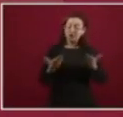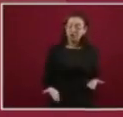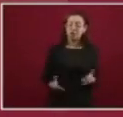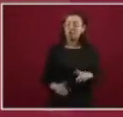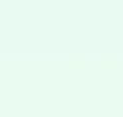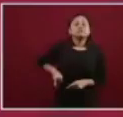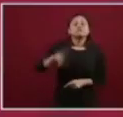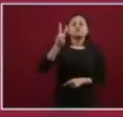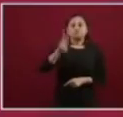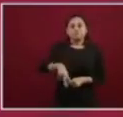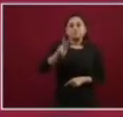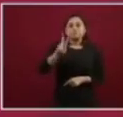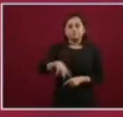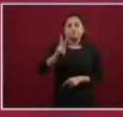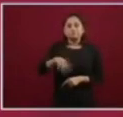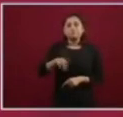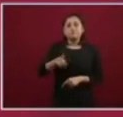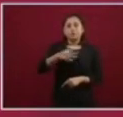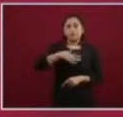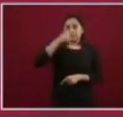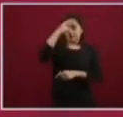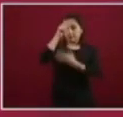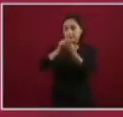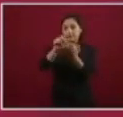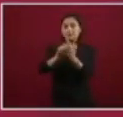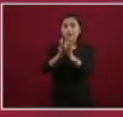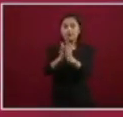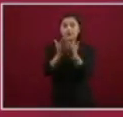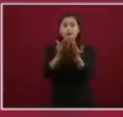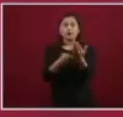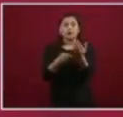bienestar. El nuevo libro se